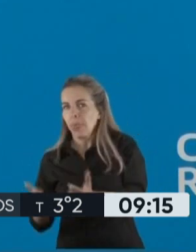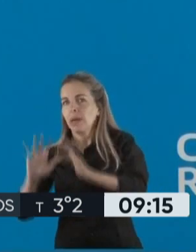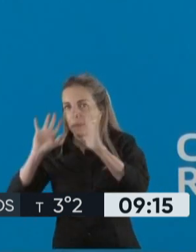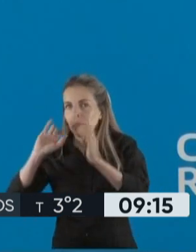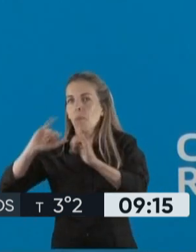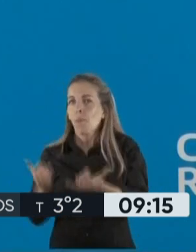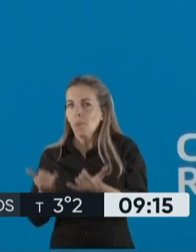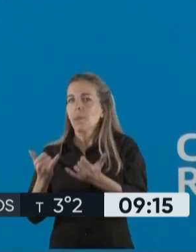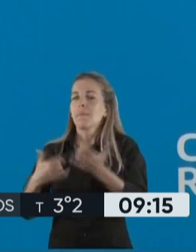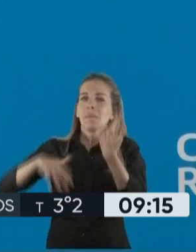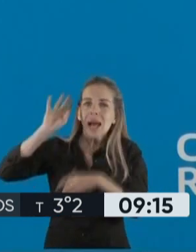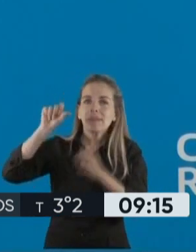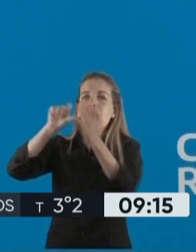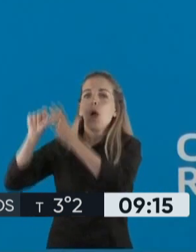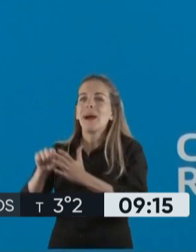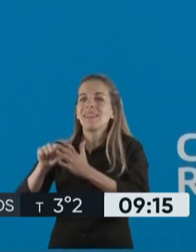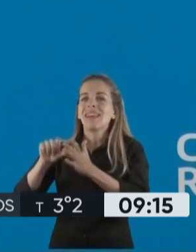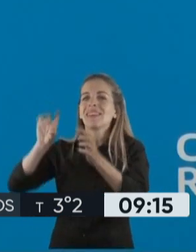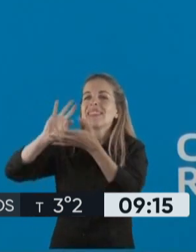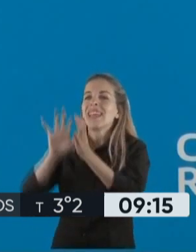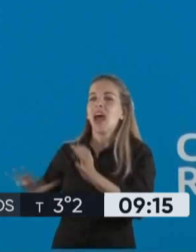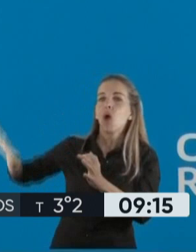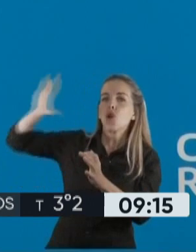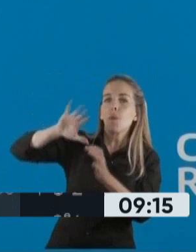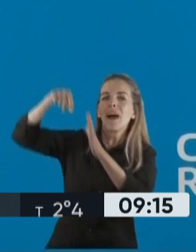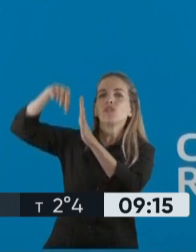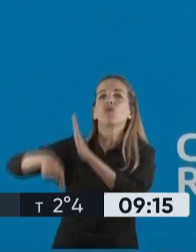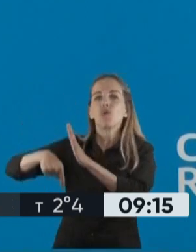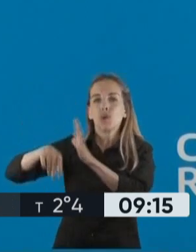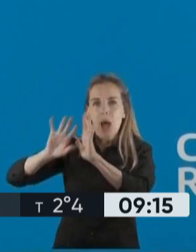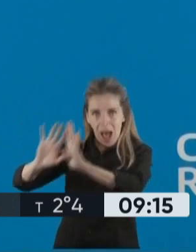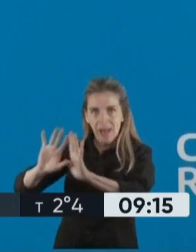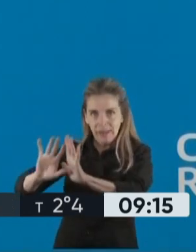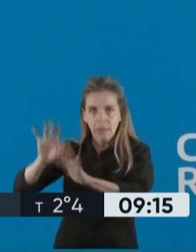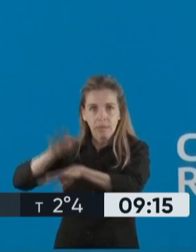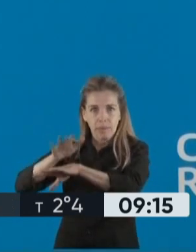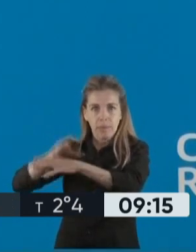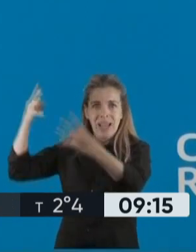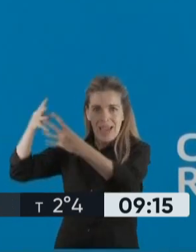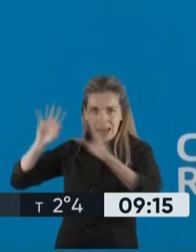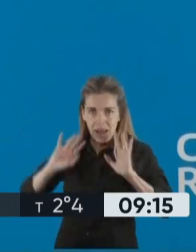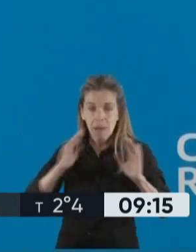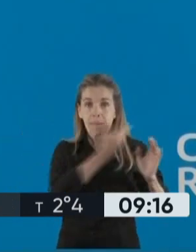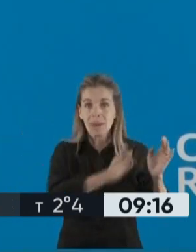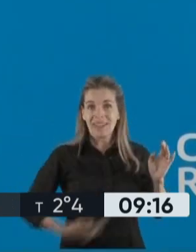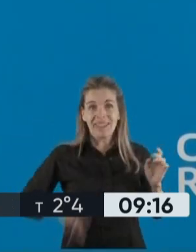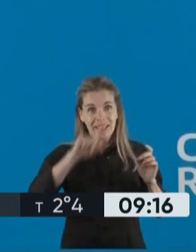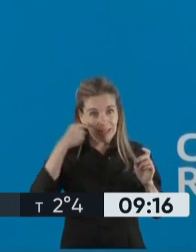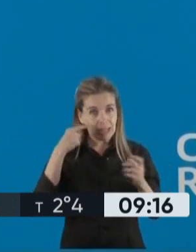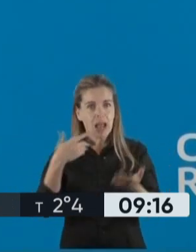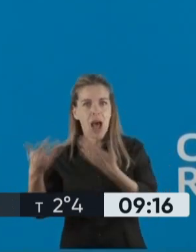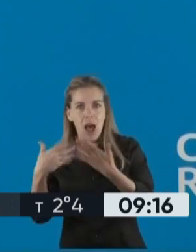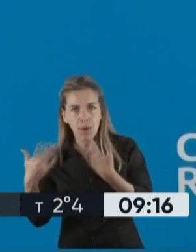países del sur, porque las consecuencias siempre caen más sobre los países más débiles. Este fue el planteo que llevó el presidente argentino